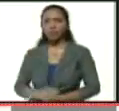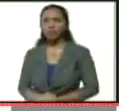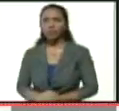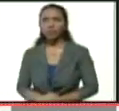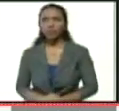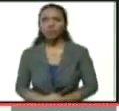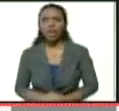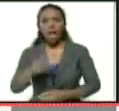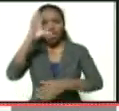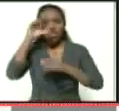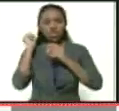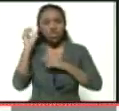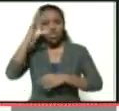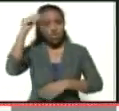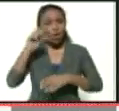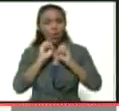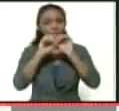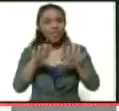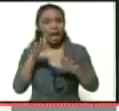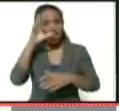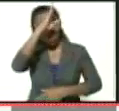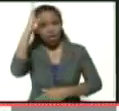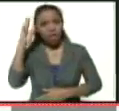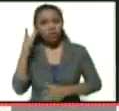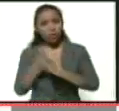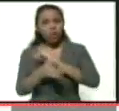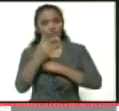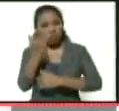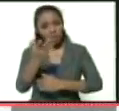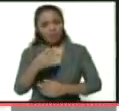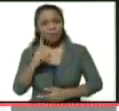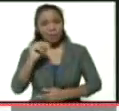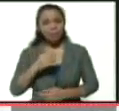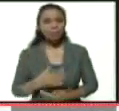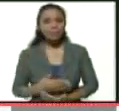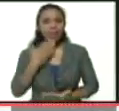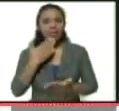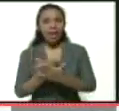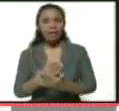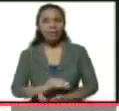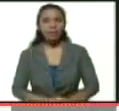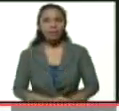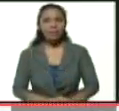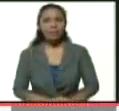¡Venceremos! Que Dios los bendiga, ¿verdad? Amén, presidente. Usted también, usted también. Muchas gracias. Amén. Gracias. Amén. Gracias por la llamada.